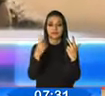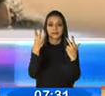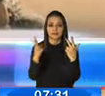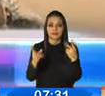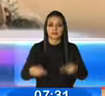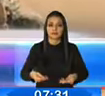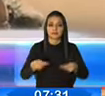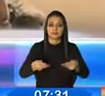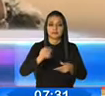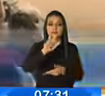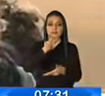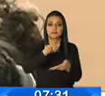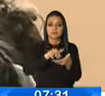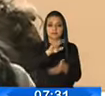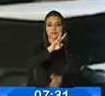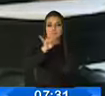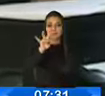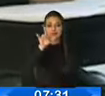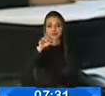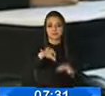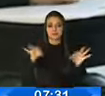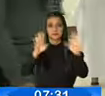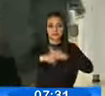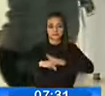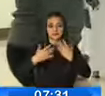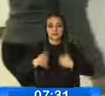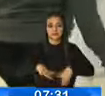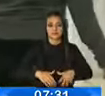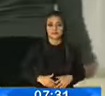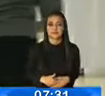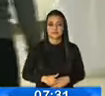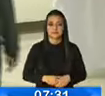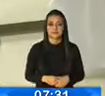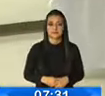otorgado 3.782 becas. En Quito informó Adriana Rojas.